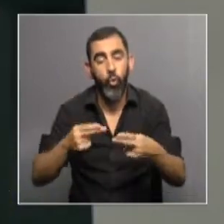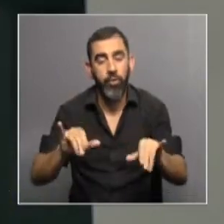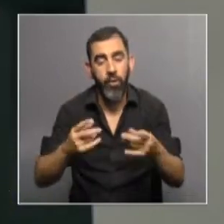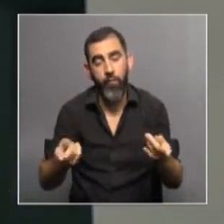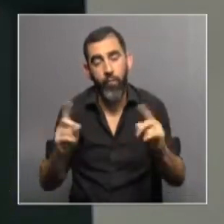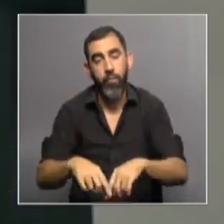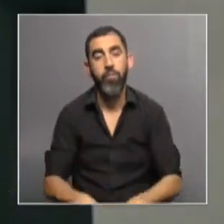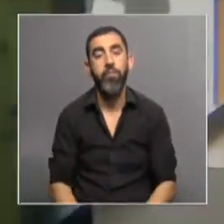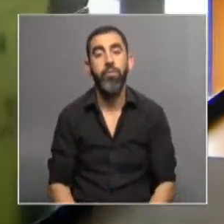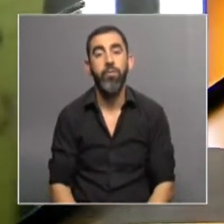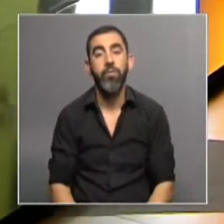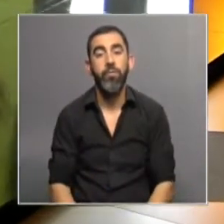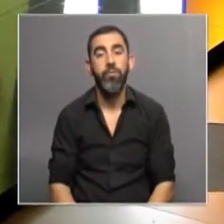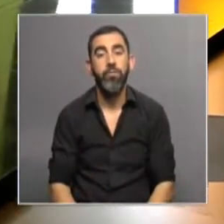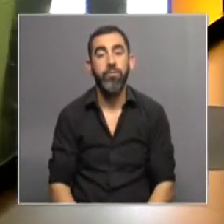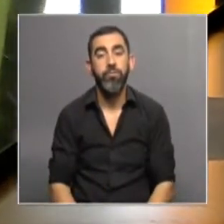ya volvemos